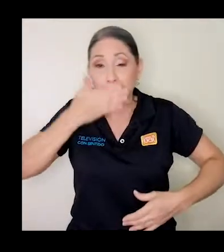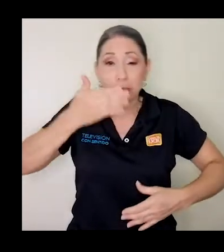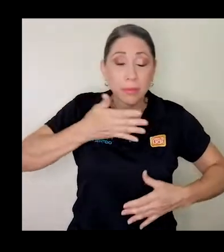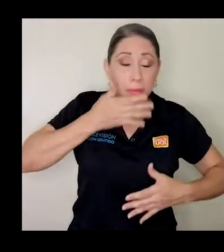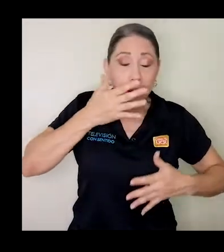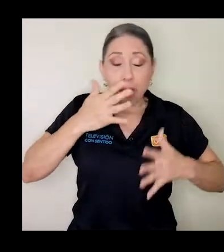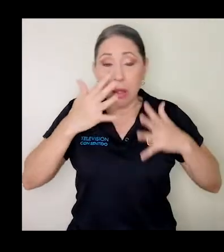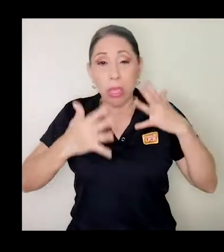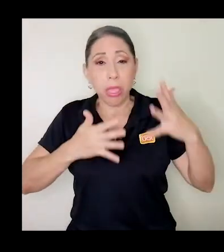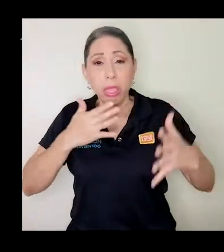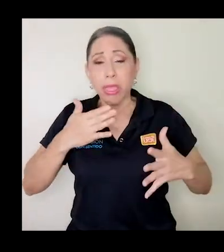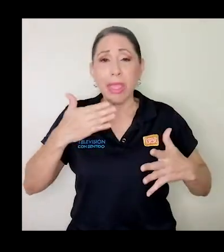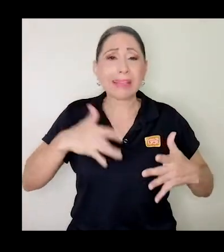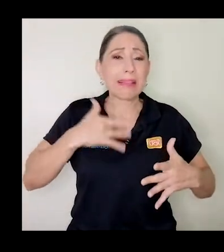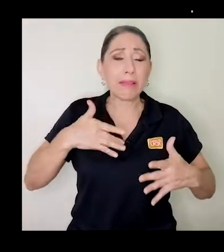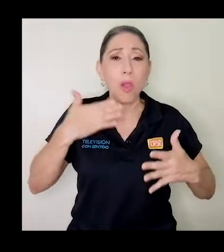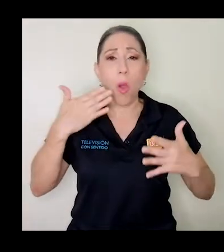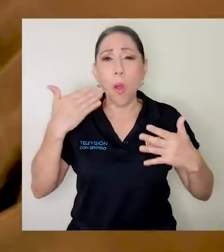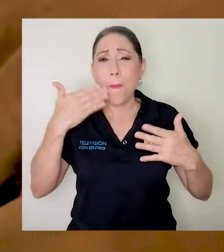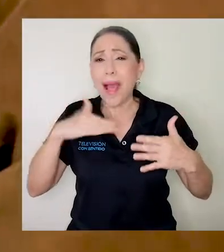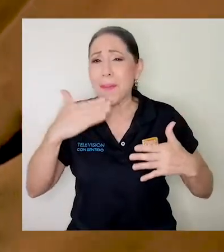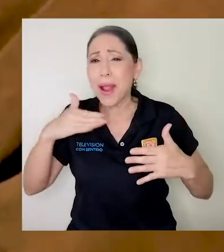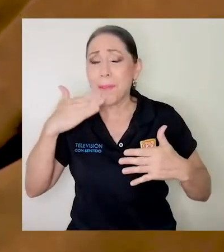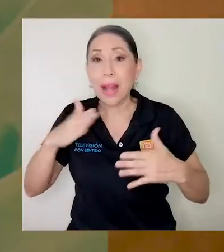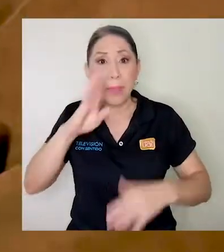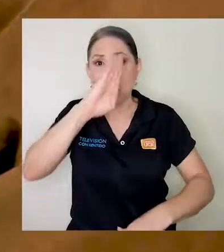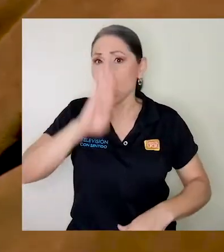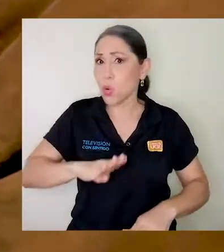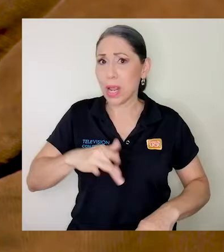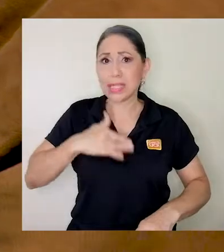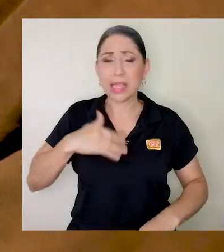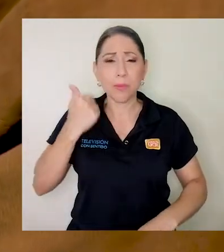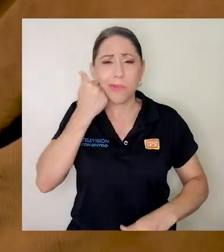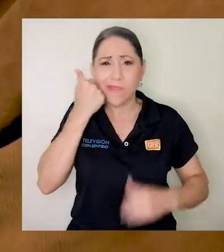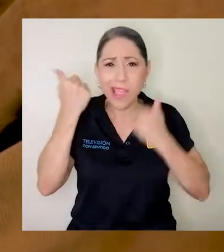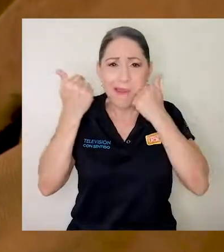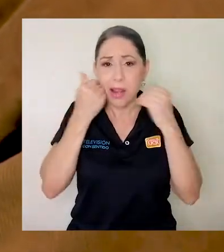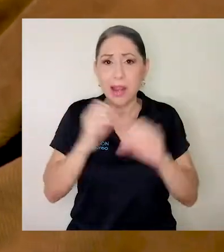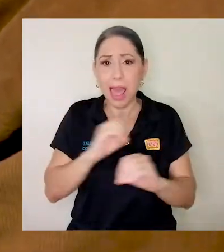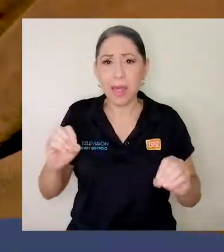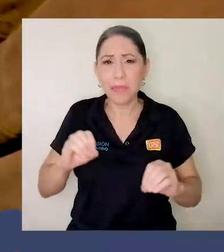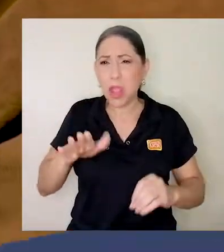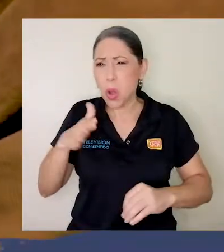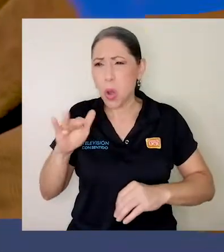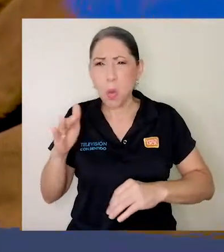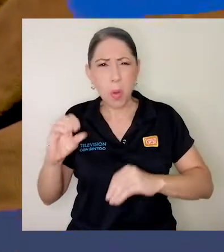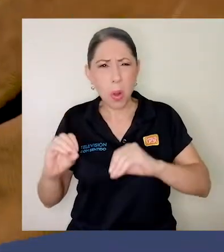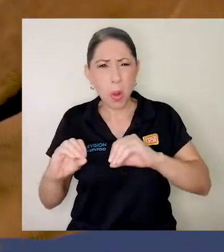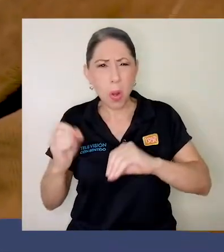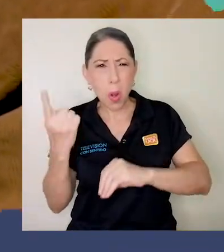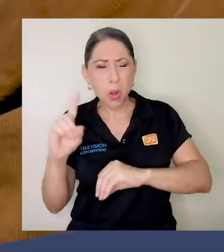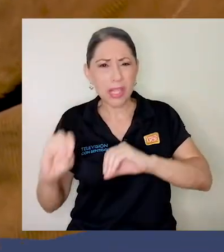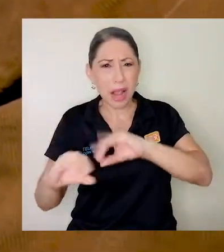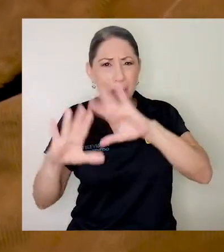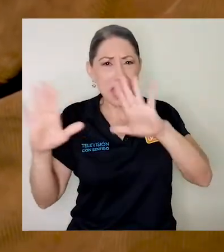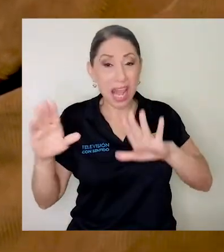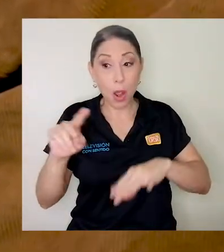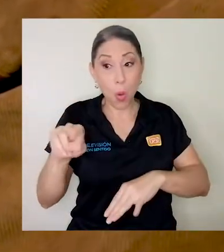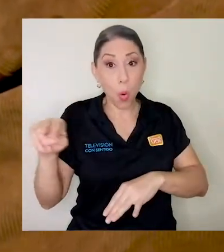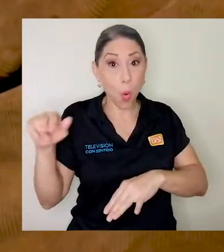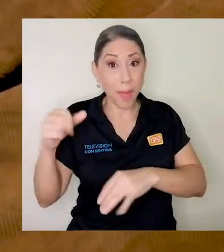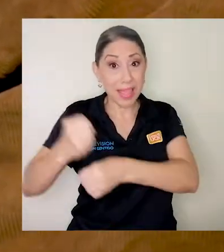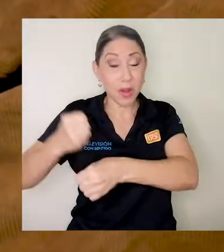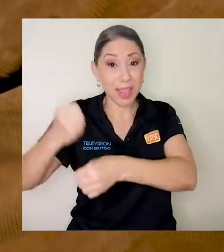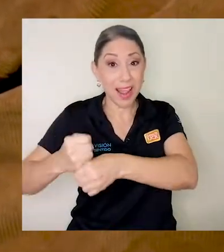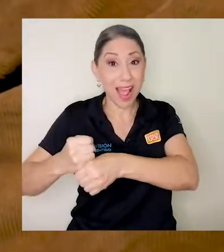malestar general, nunca hicimos fiebre. Como tipo 10, 11 de la mañana, me entró un mensaje al teléfono del compañero con el que yo trabajé, que había